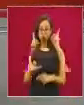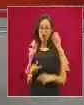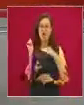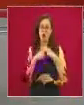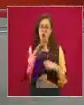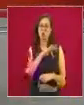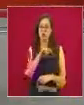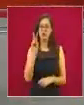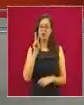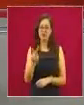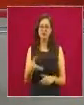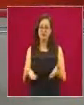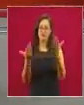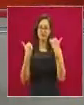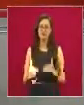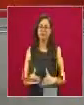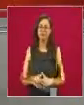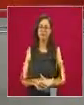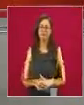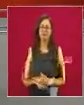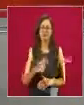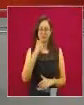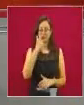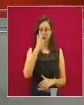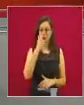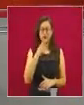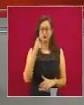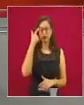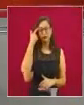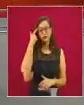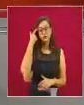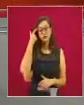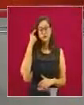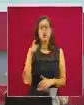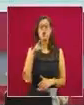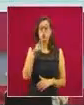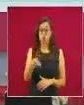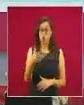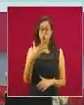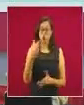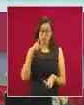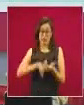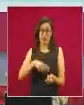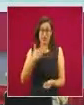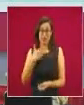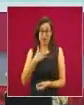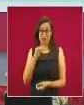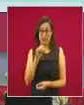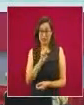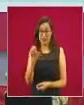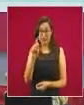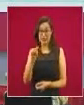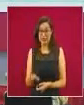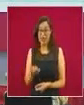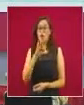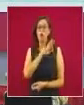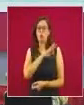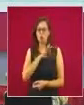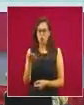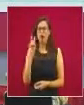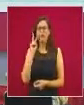lámina. Es decir, si eres derechohabiente, podrás consultar en línea el estado de cuenta de tu préstamo a través de la